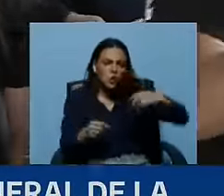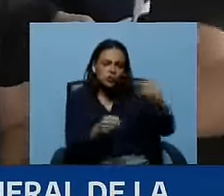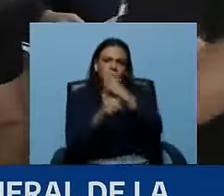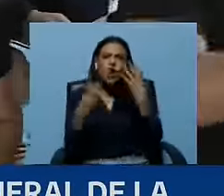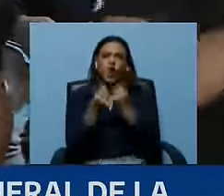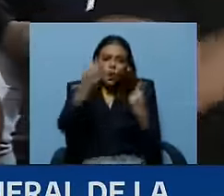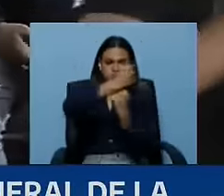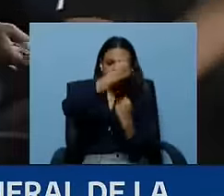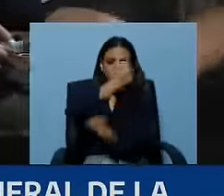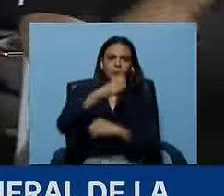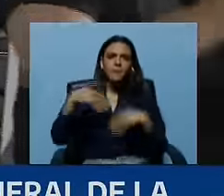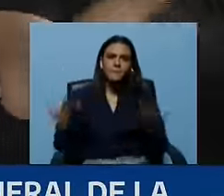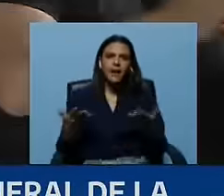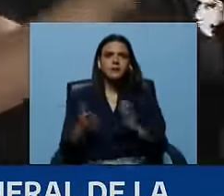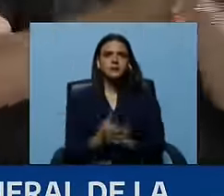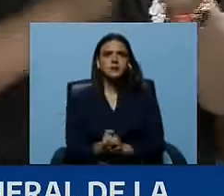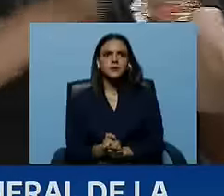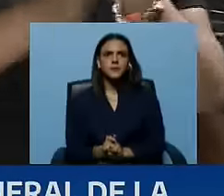bases.